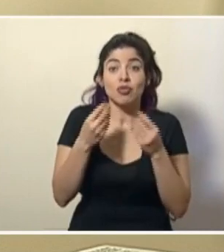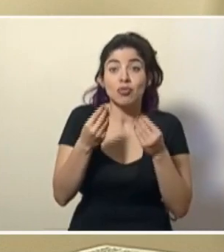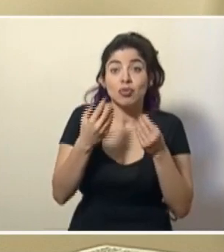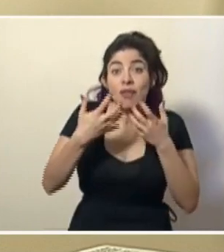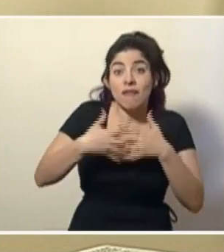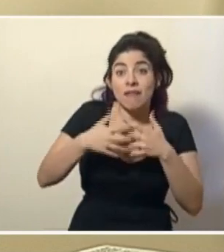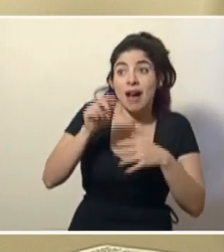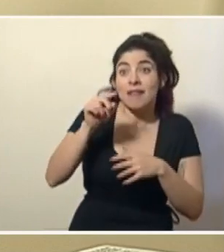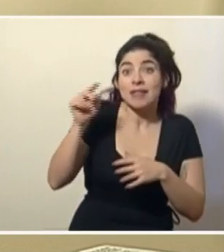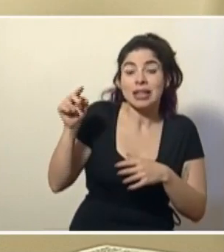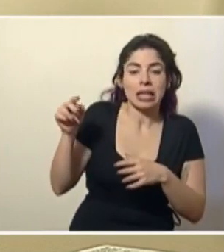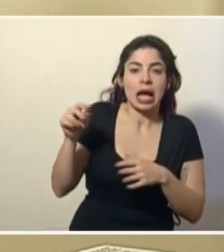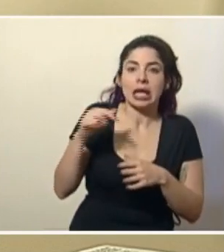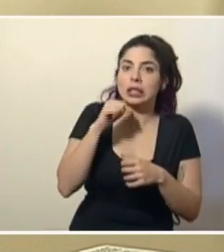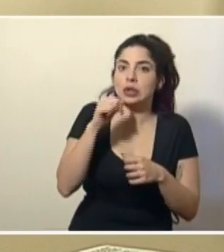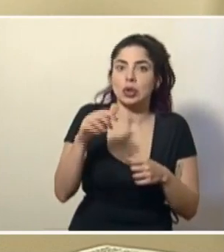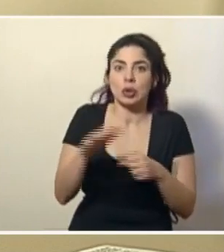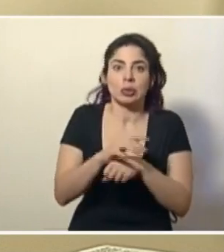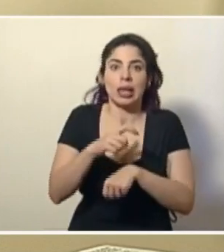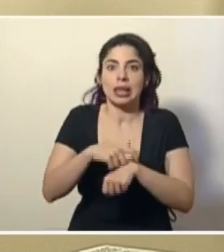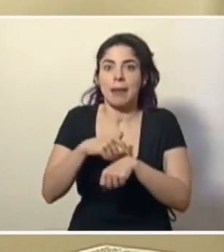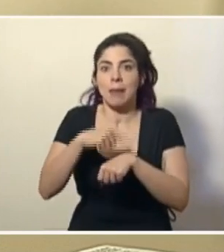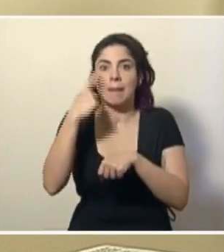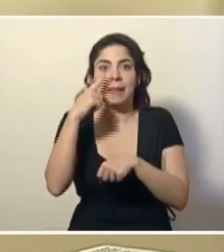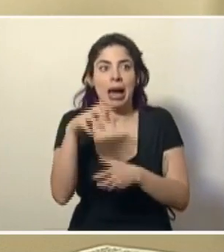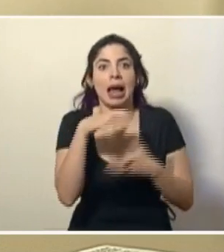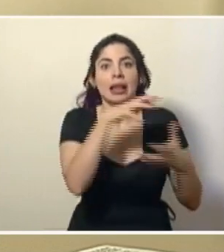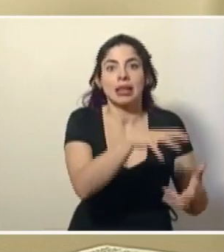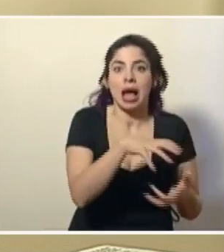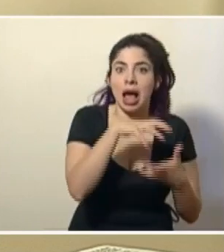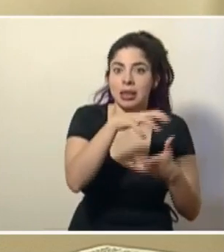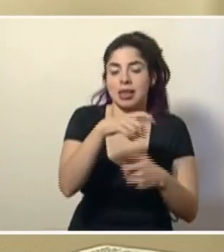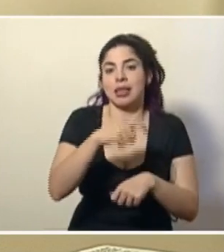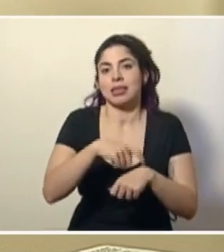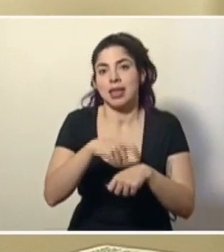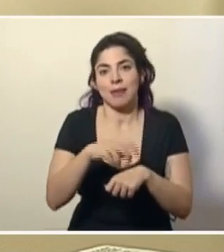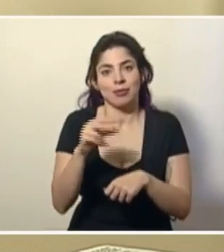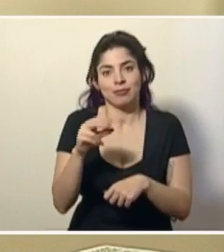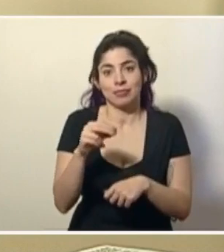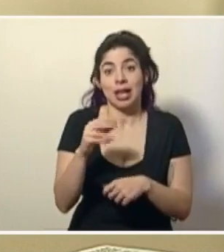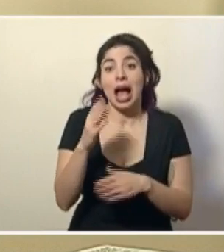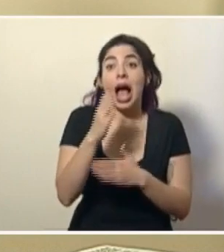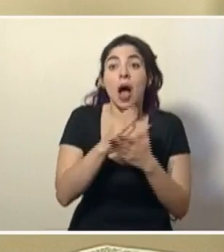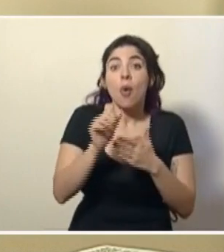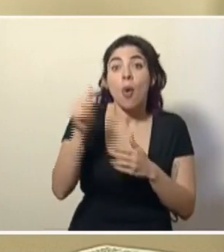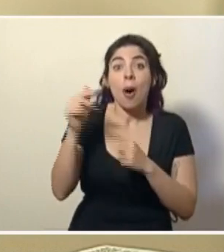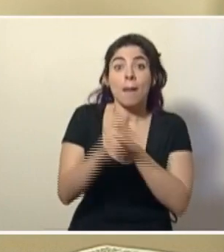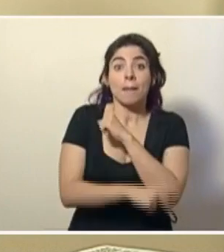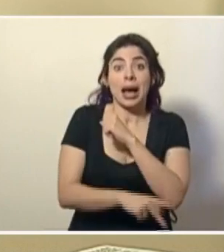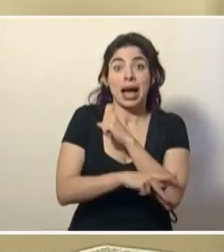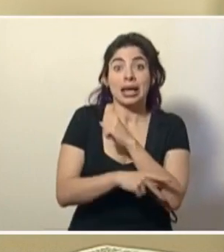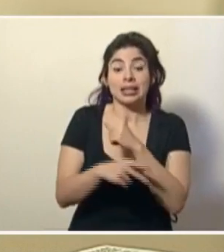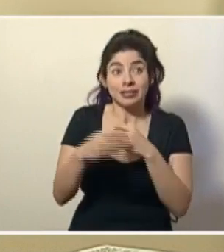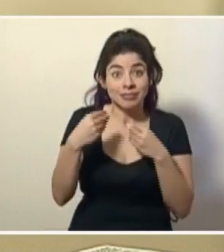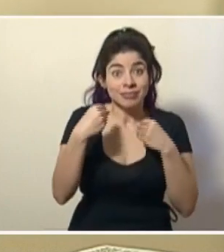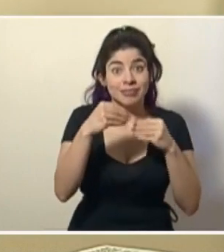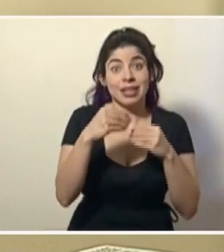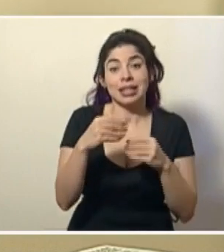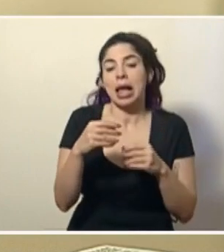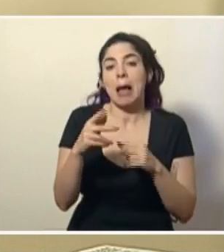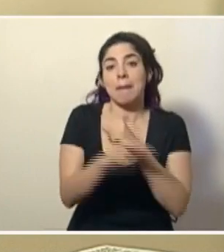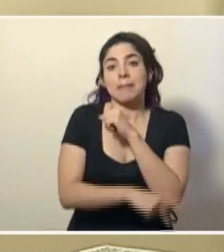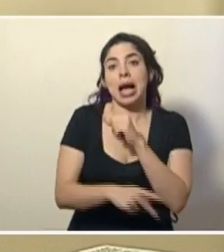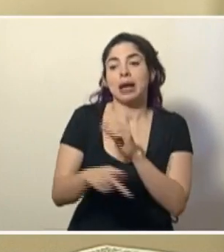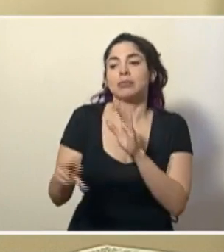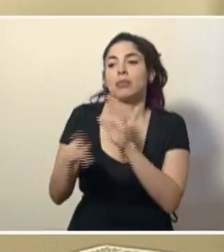esos fabricantes no tienen capacidad de entrega. O inclusive, si la tuvieran, en algunos países le han prohibido la exportación de equipo de